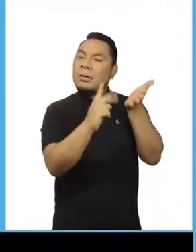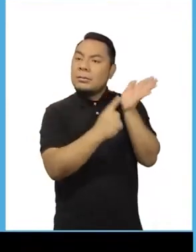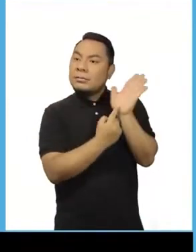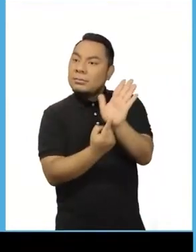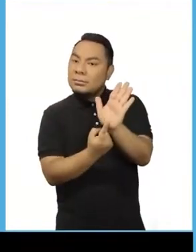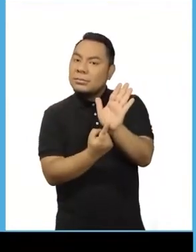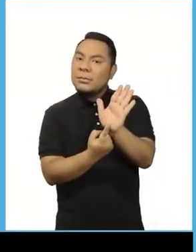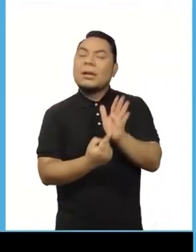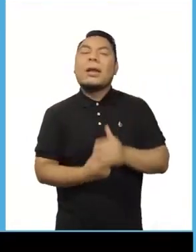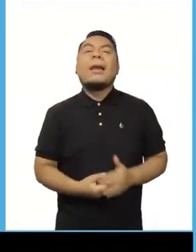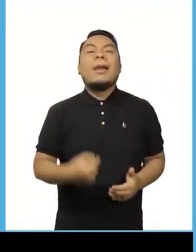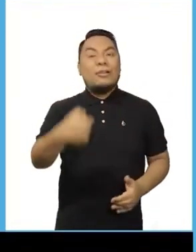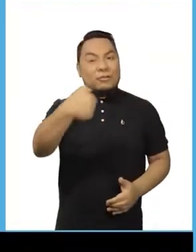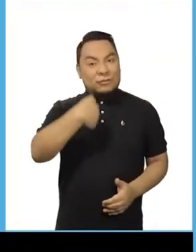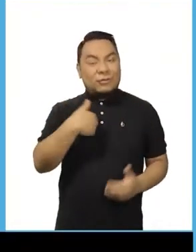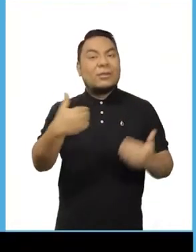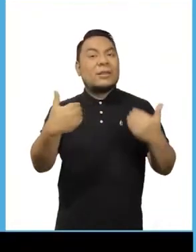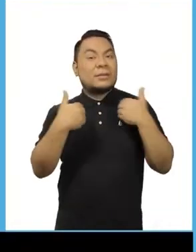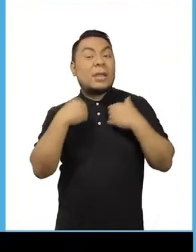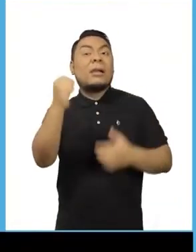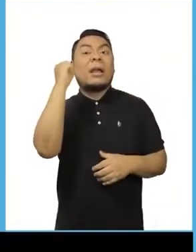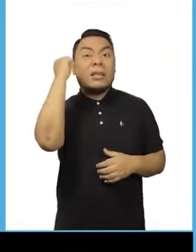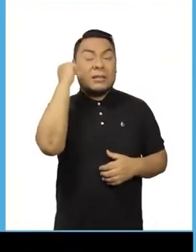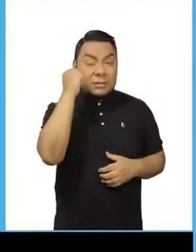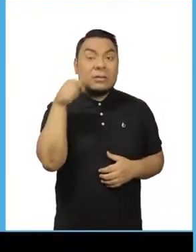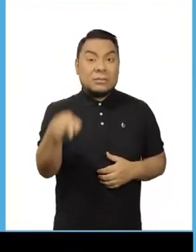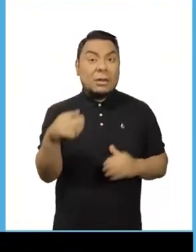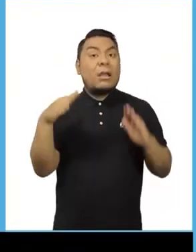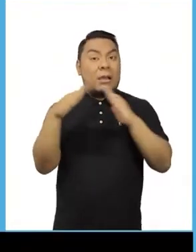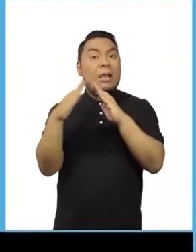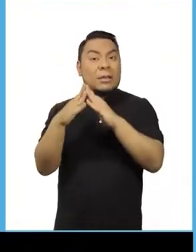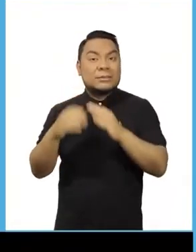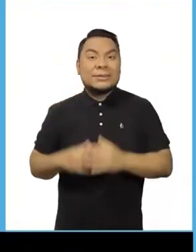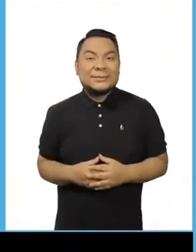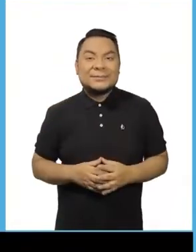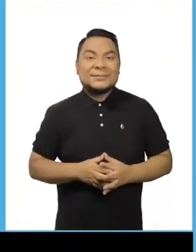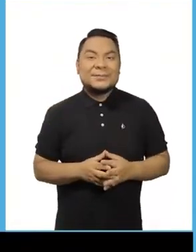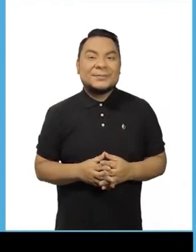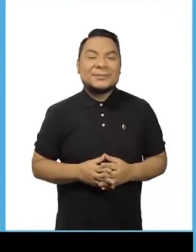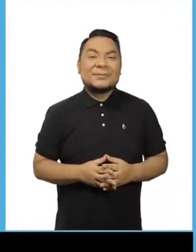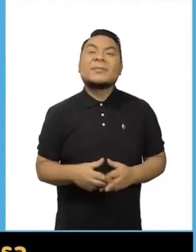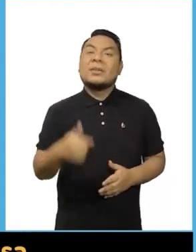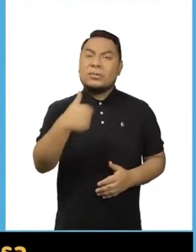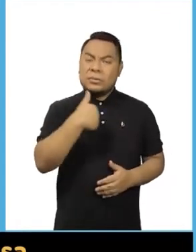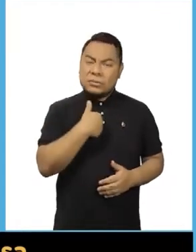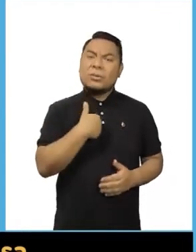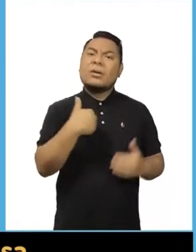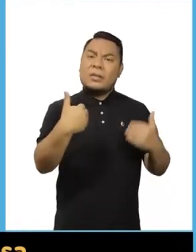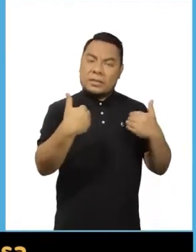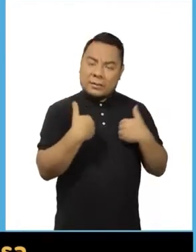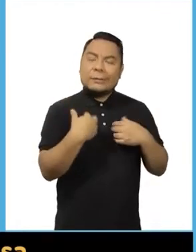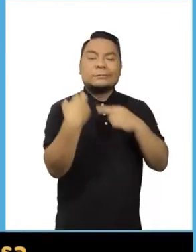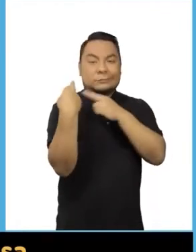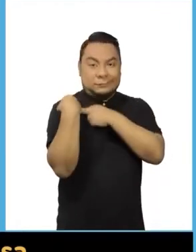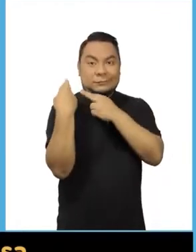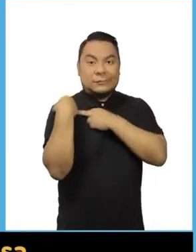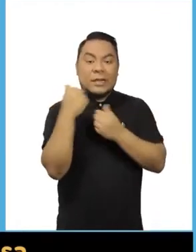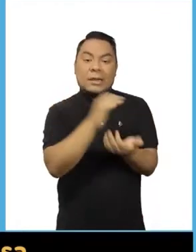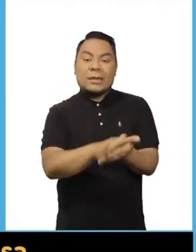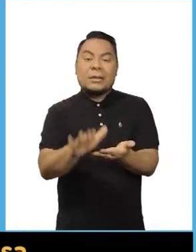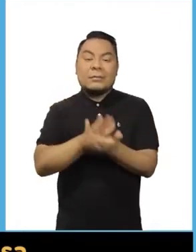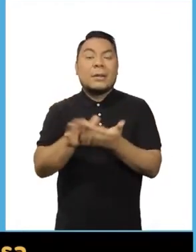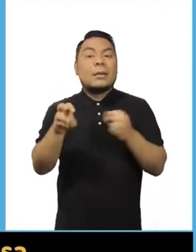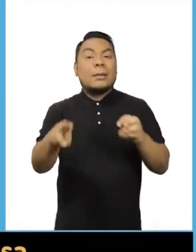lo siguiente. Yo tengo derecho a una casa. Yo tengo el deber